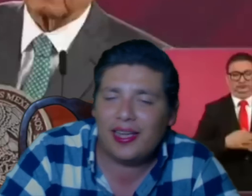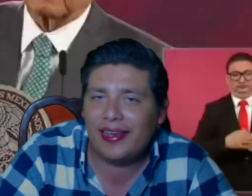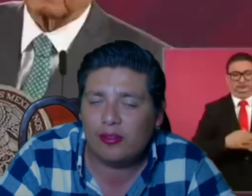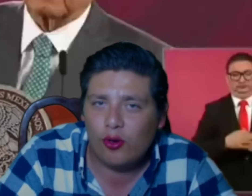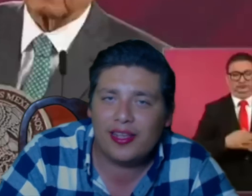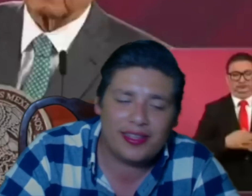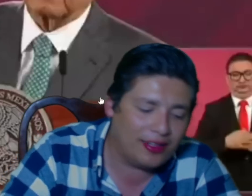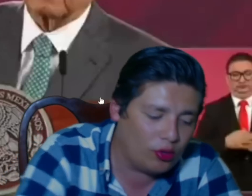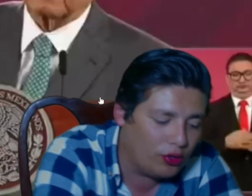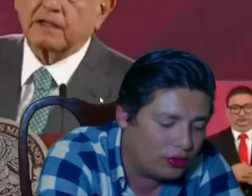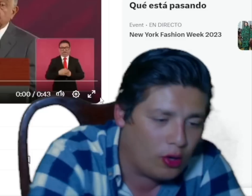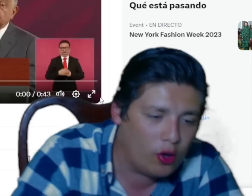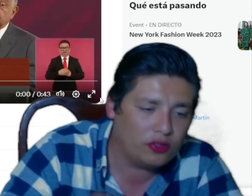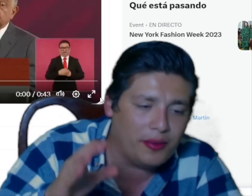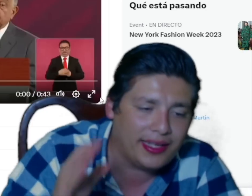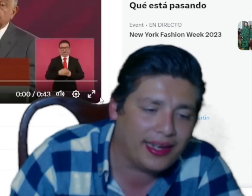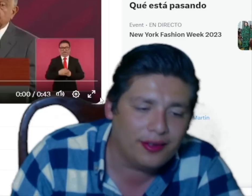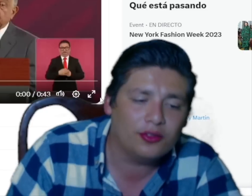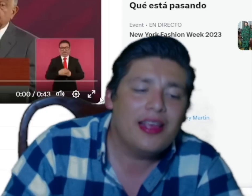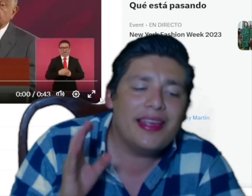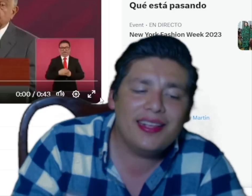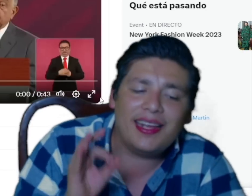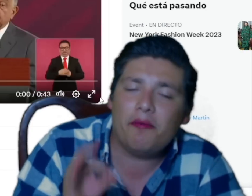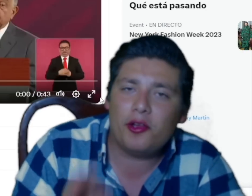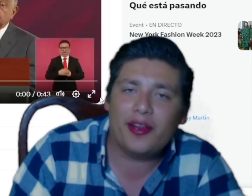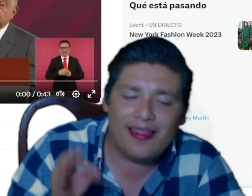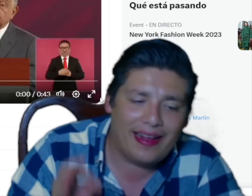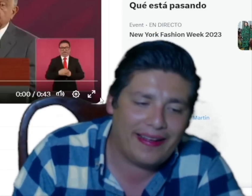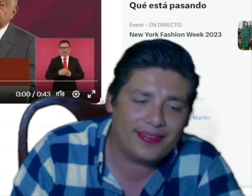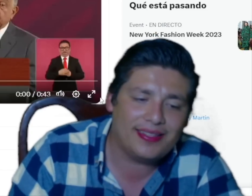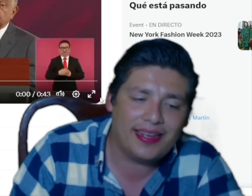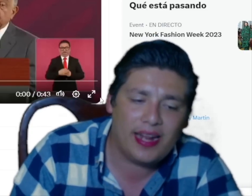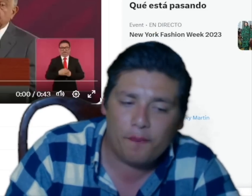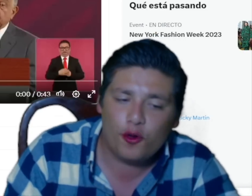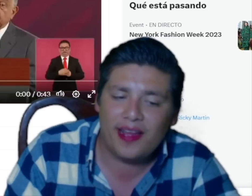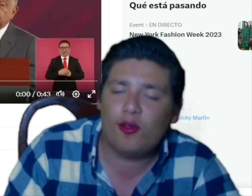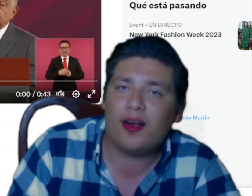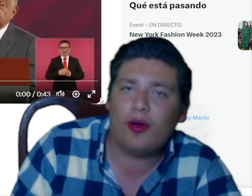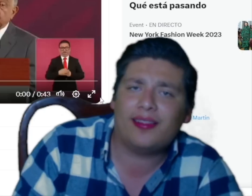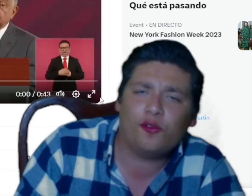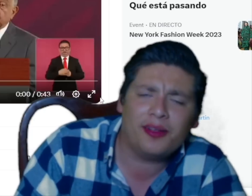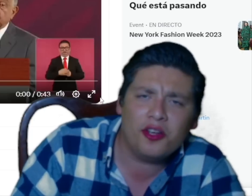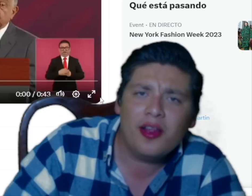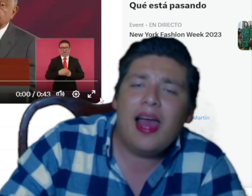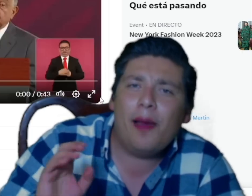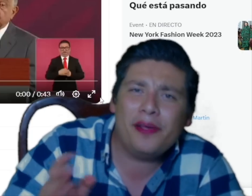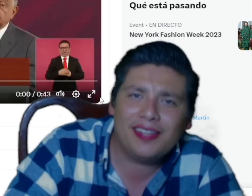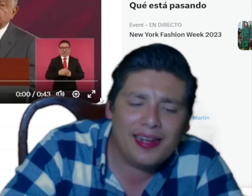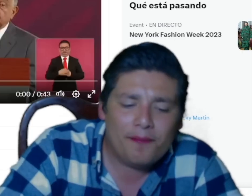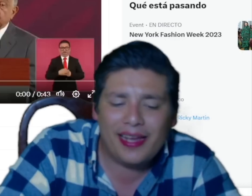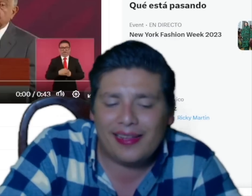un mensaje a todas y a todos los mexicanos, y es que la mayoría de la gente seguirá apoyando a la cuarta transformación